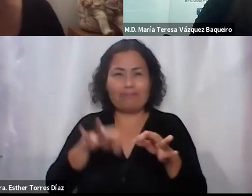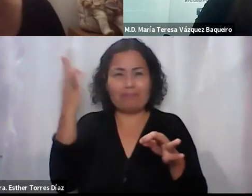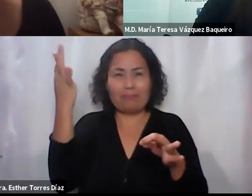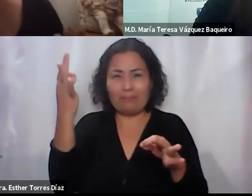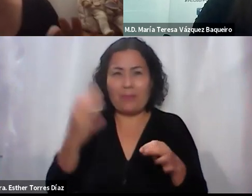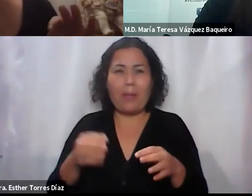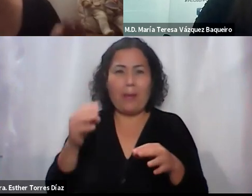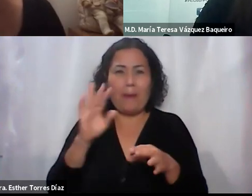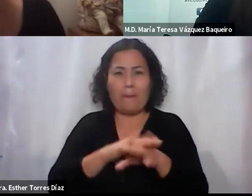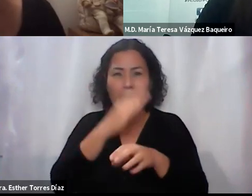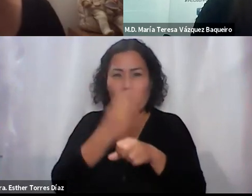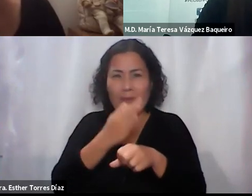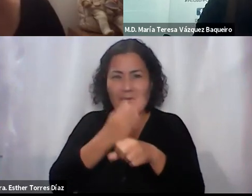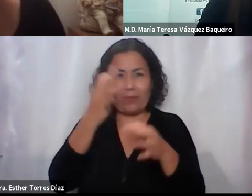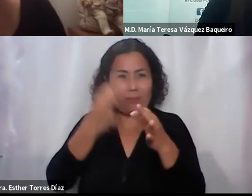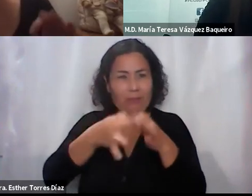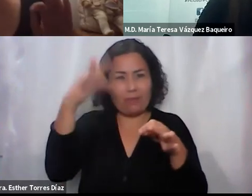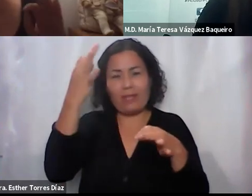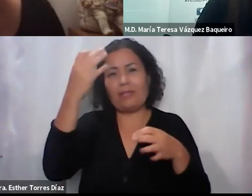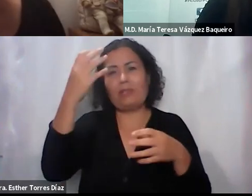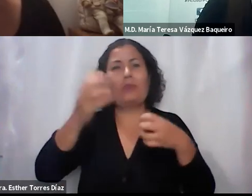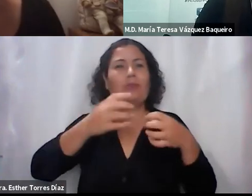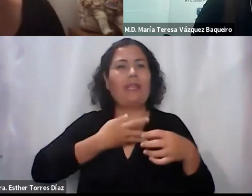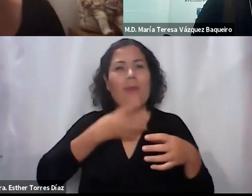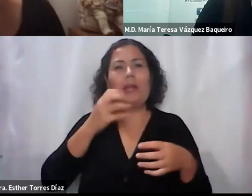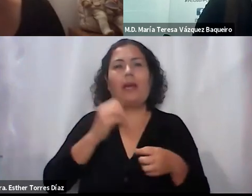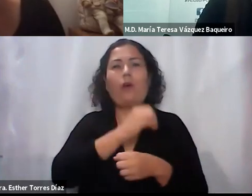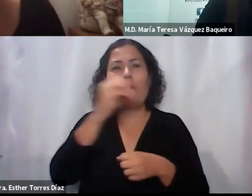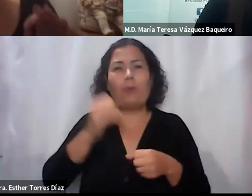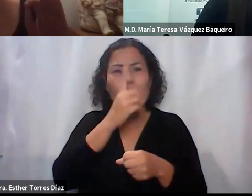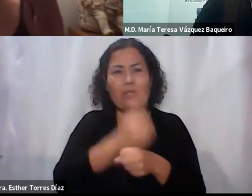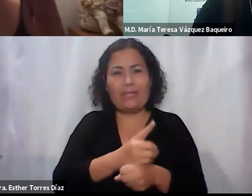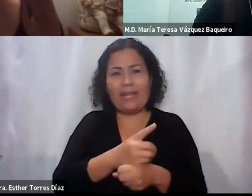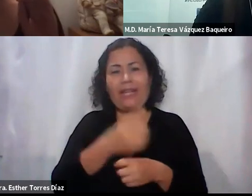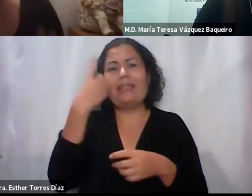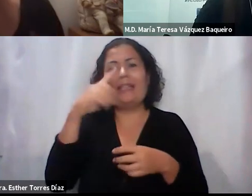oportunidad, ¿no? Para crear una movilidad segura,